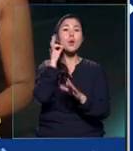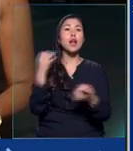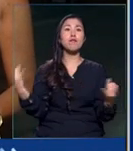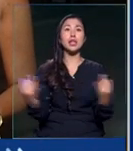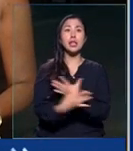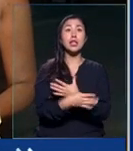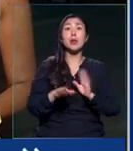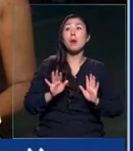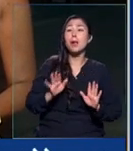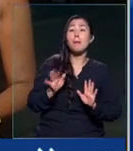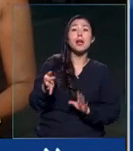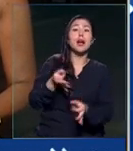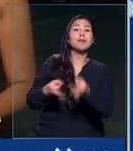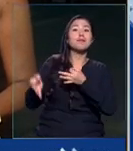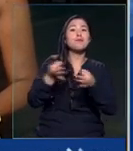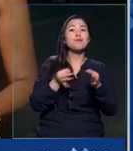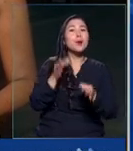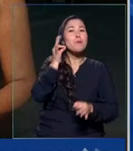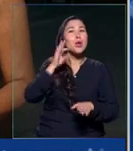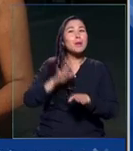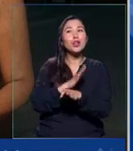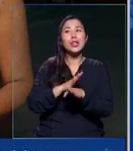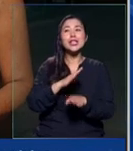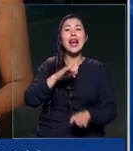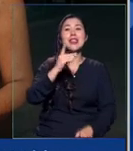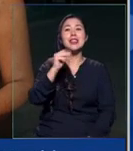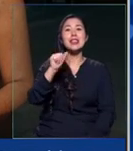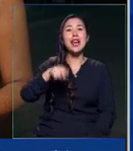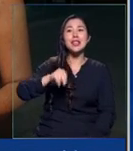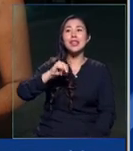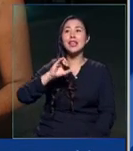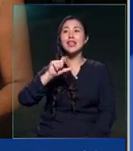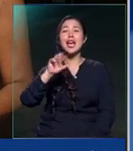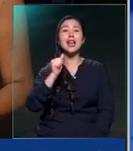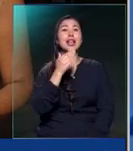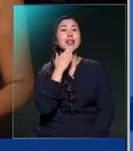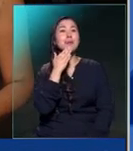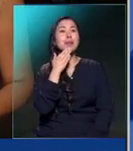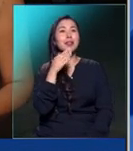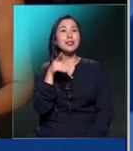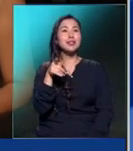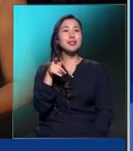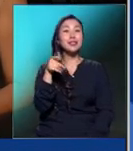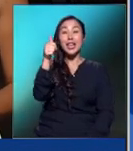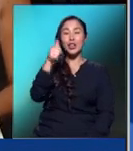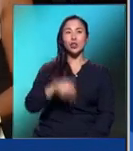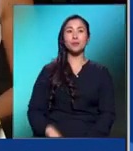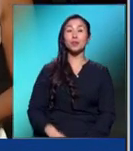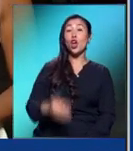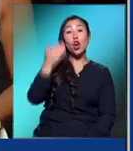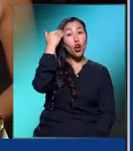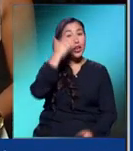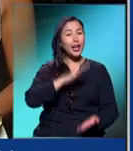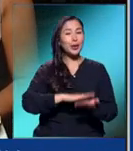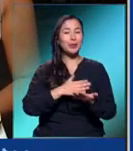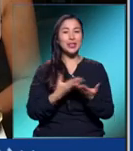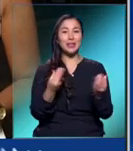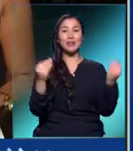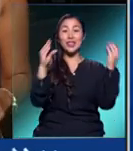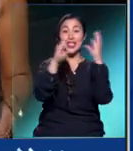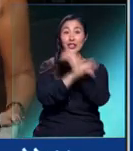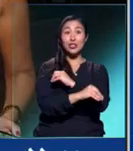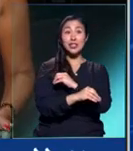Fantástica. Estábamos a la espera de las palabras de Daniela Vega, por supuesto, de Sebastián Lelio, el director. Macarena Pizarro, de nuevo contigo. Hola Iván, ¿cómo están? Muy buenas